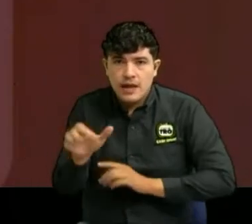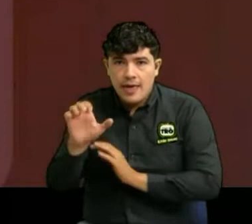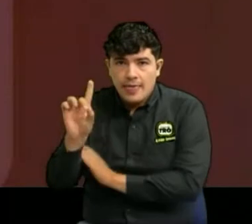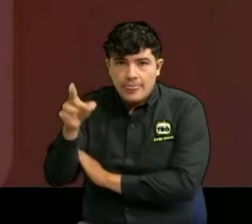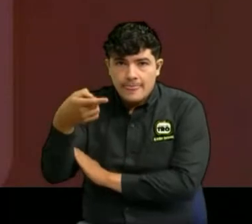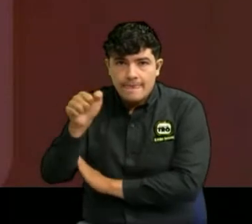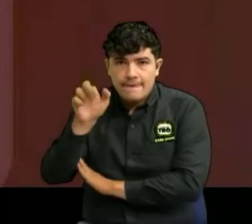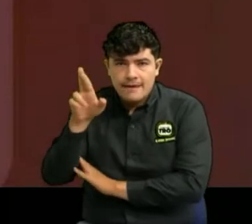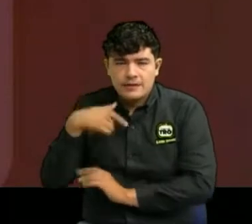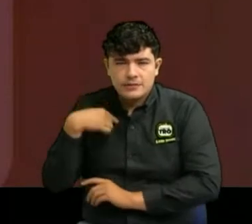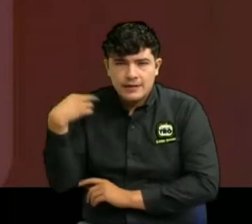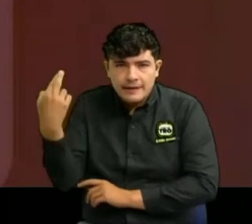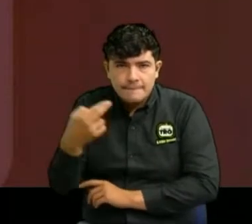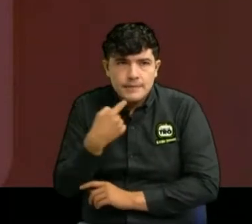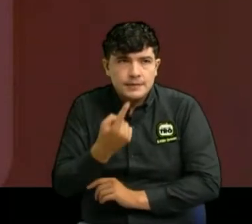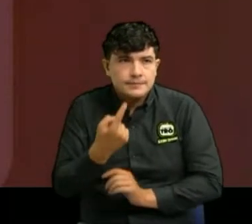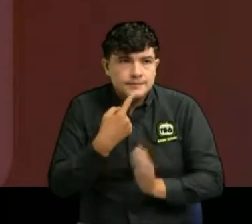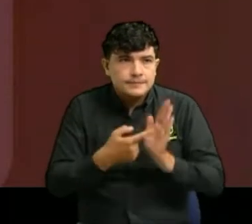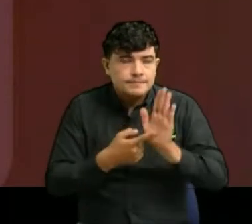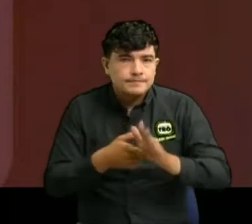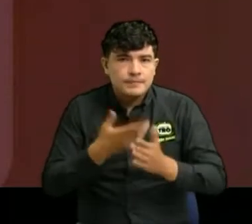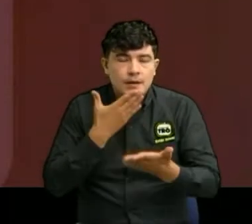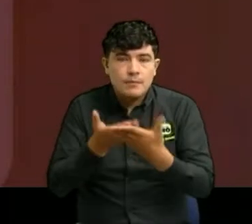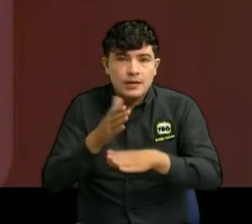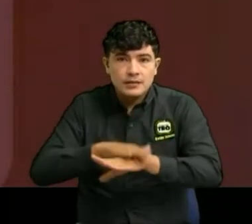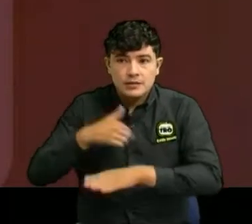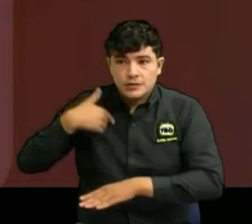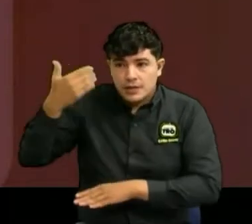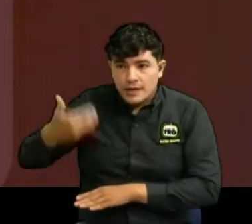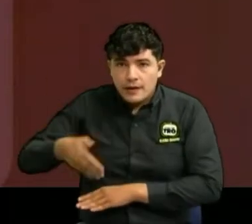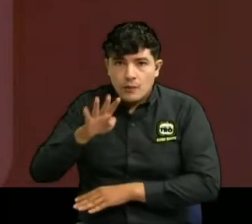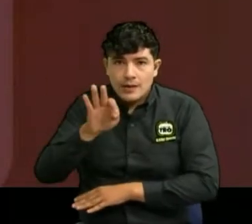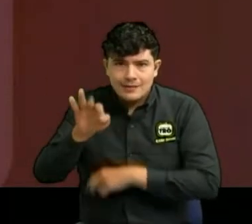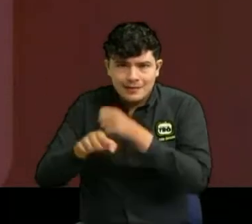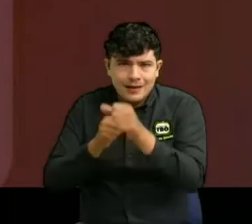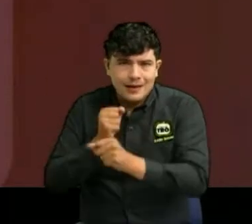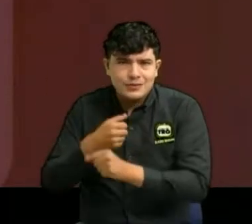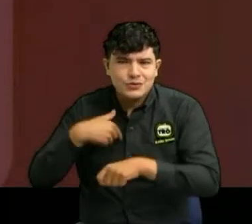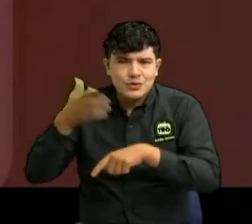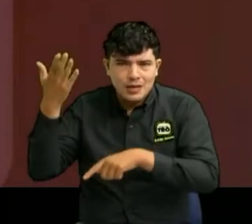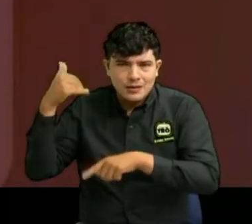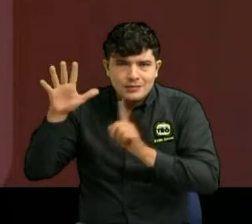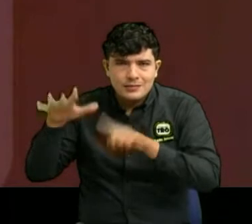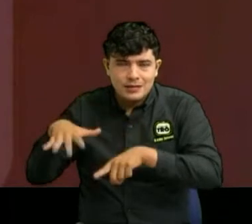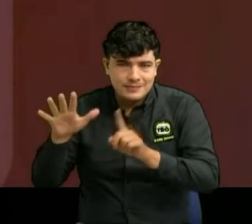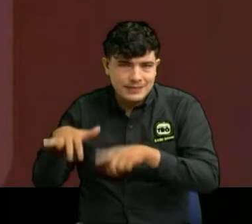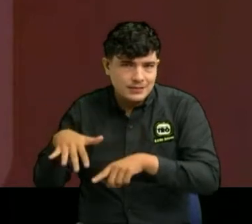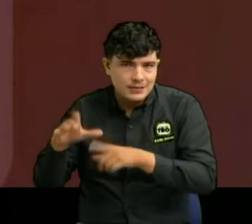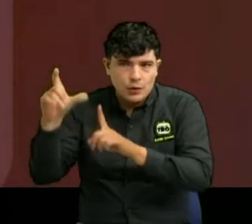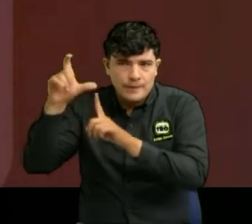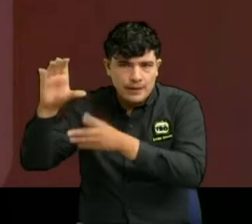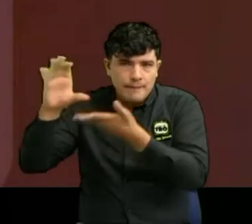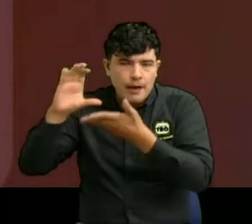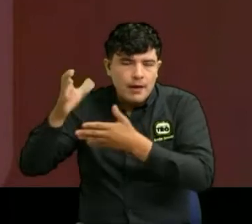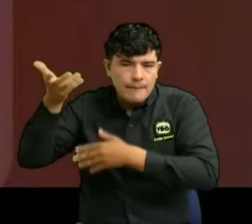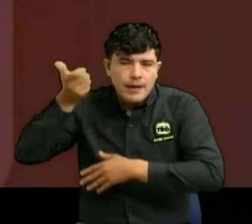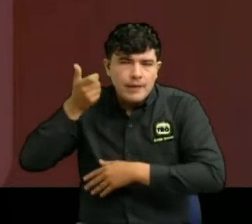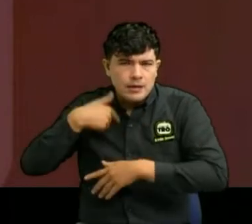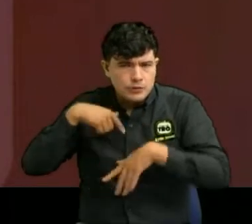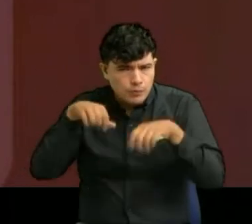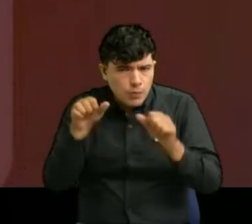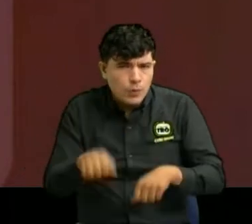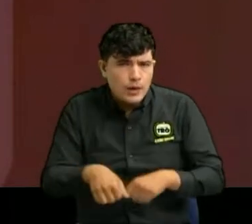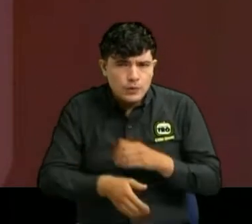y la repito nuevamente, abogado. Dice, tengo 43 años y 6 meses de pensionado por Colpensiones. Yo podría